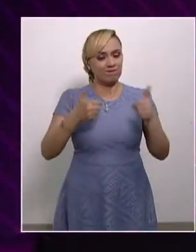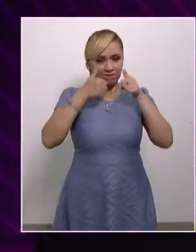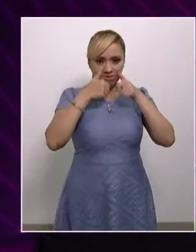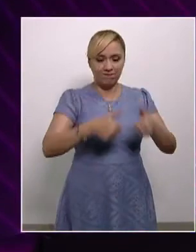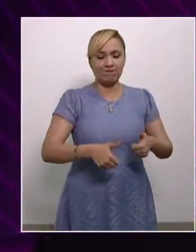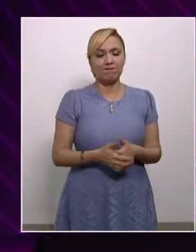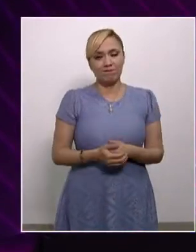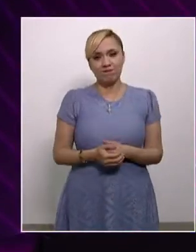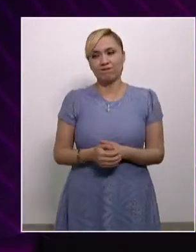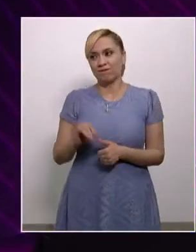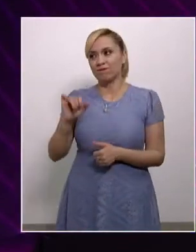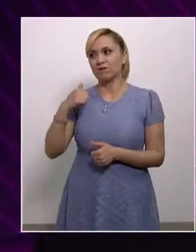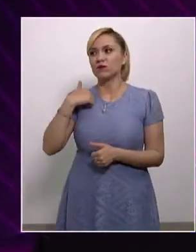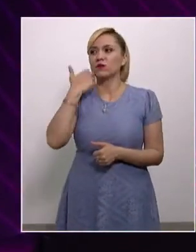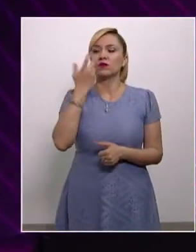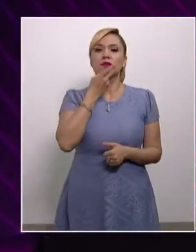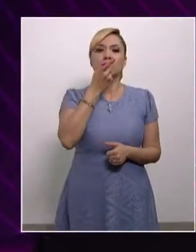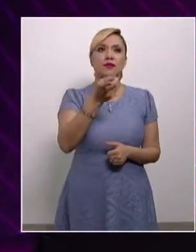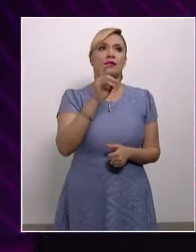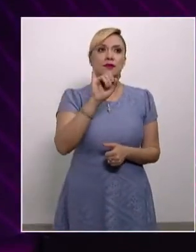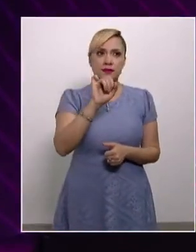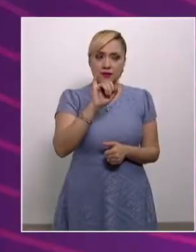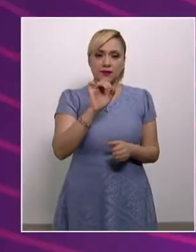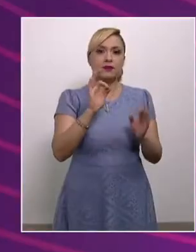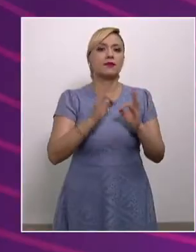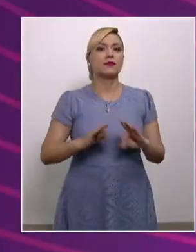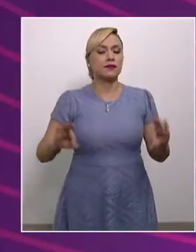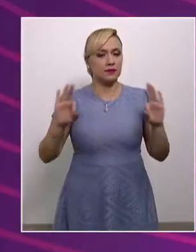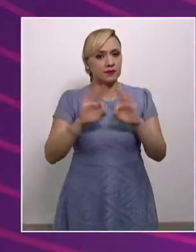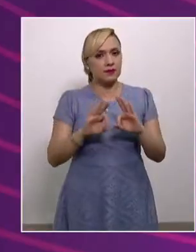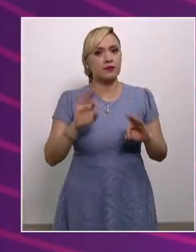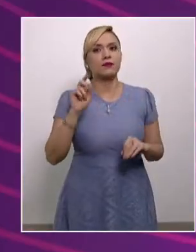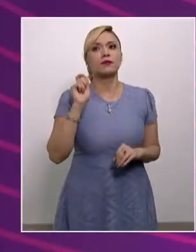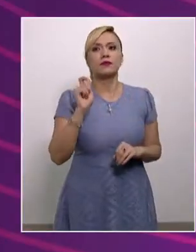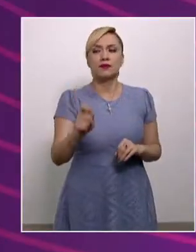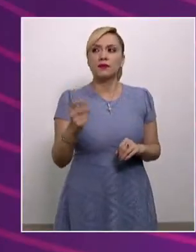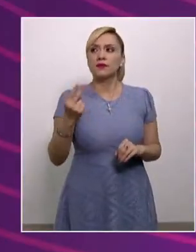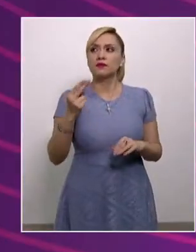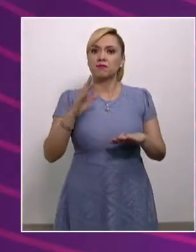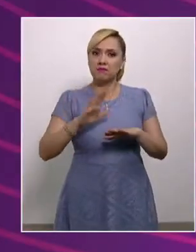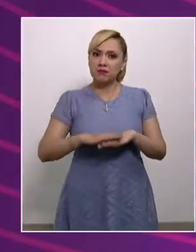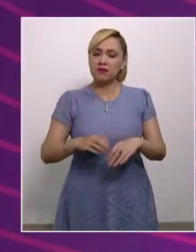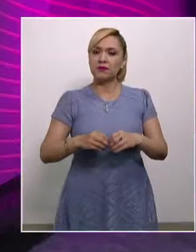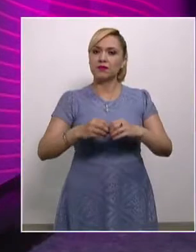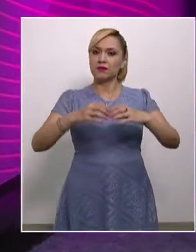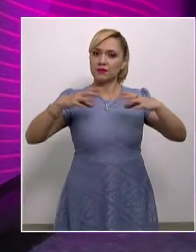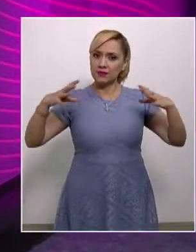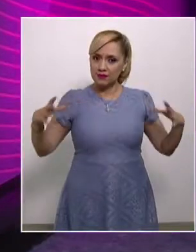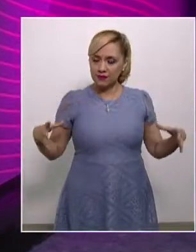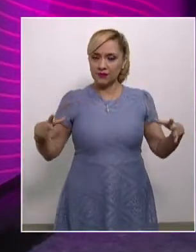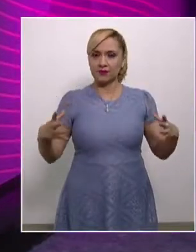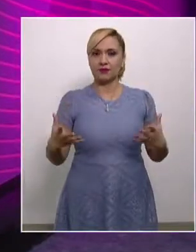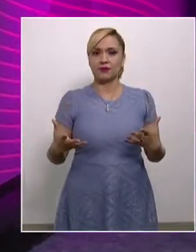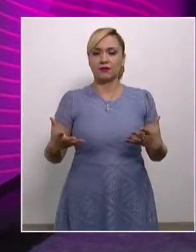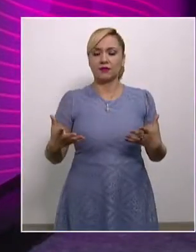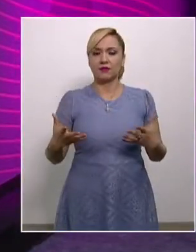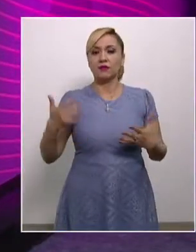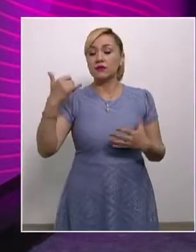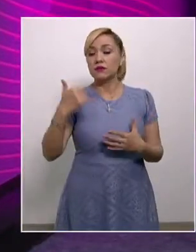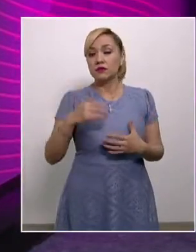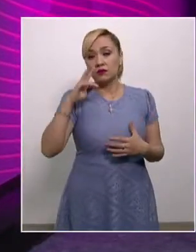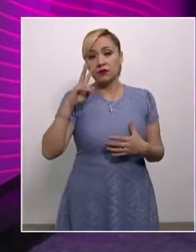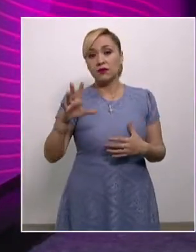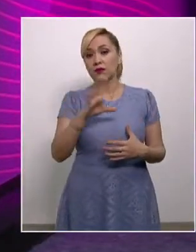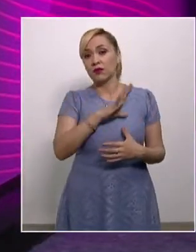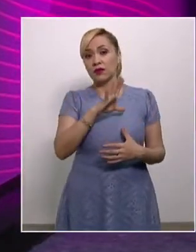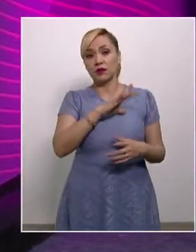cómo Aunque también me gustaría comentar que sí es bien importante que se amplíe este sistema y se refuerce. Sin embargo, también tomar en cuenta que hay